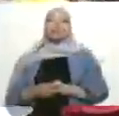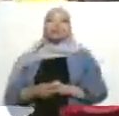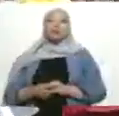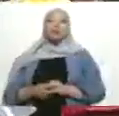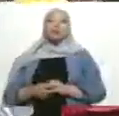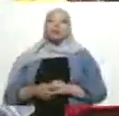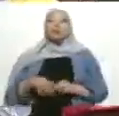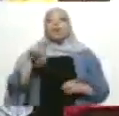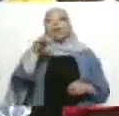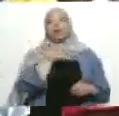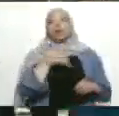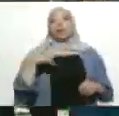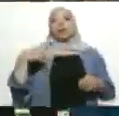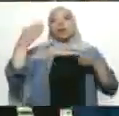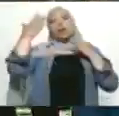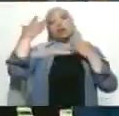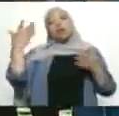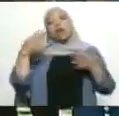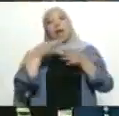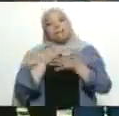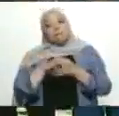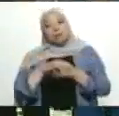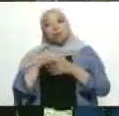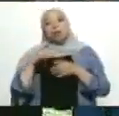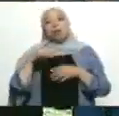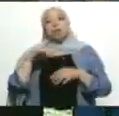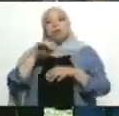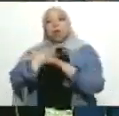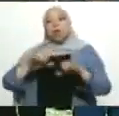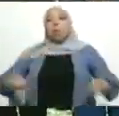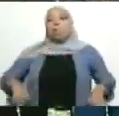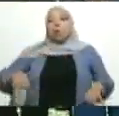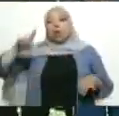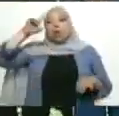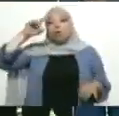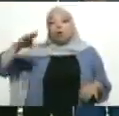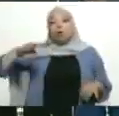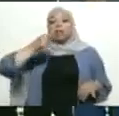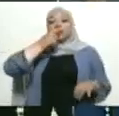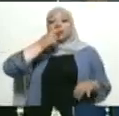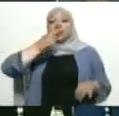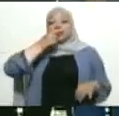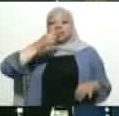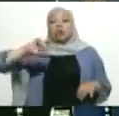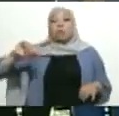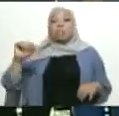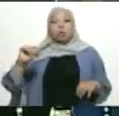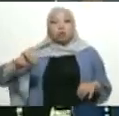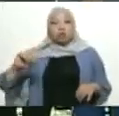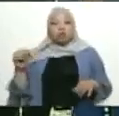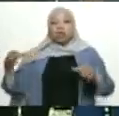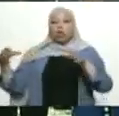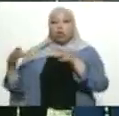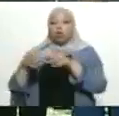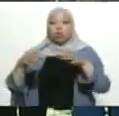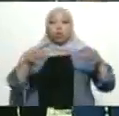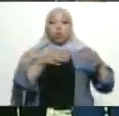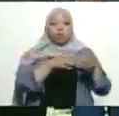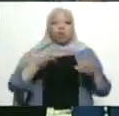Quiero saludarlos con mucho afecto, compañeros de la Fuerza Armada Nacional Bolivariana presente, los cuerpos policiales, a mi